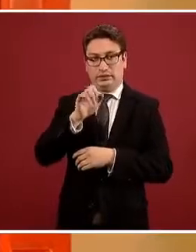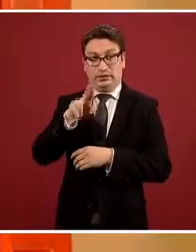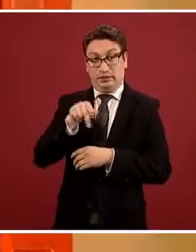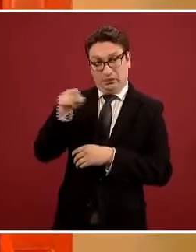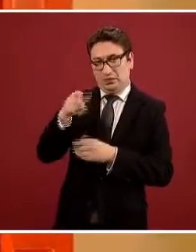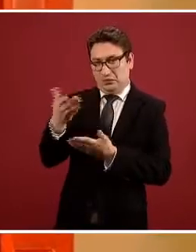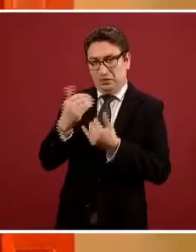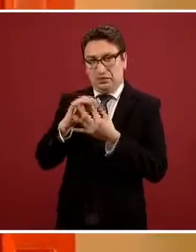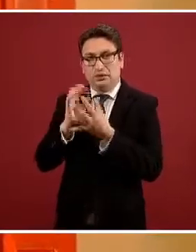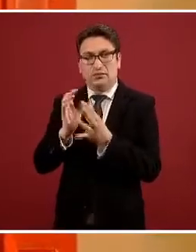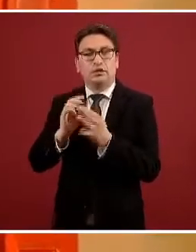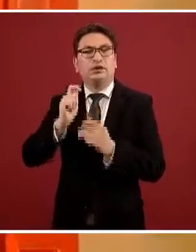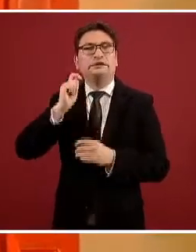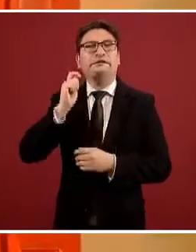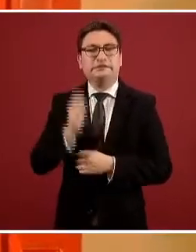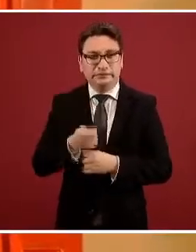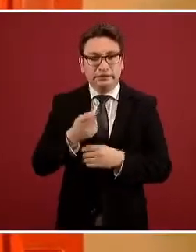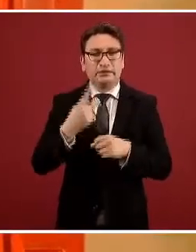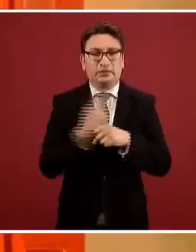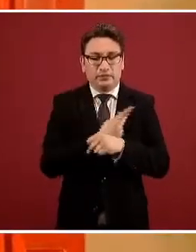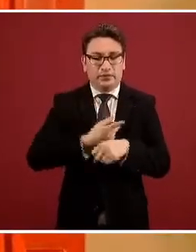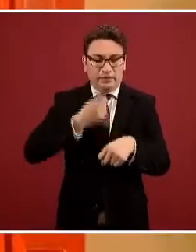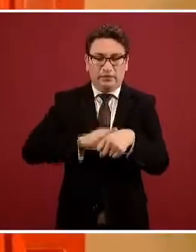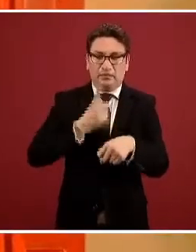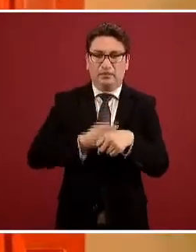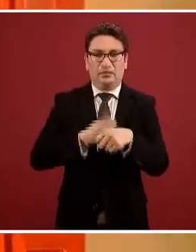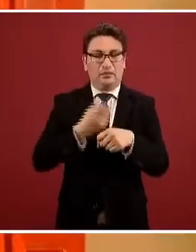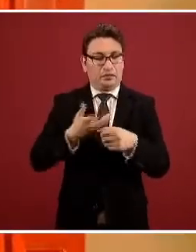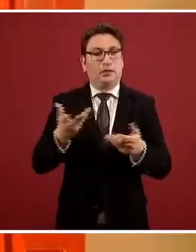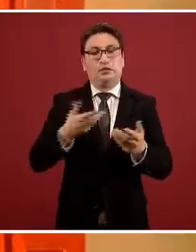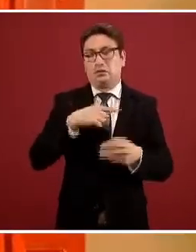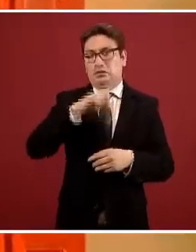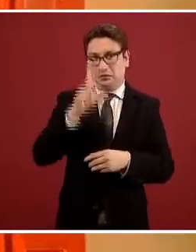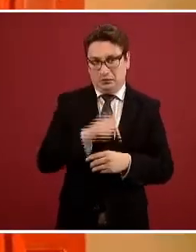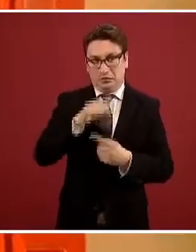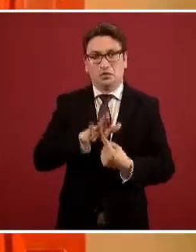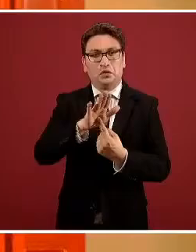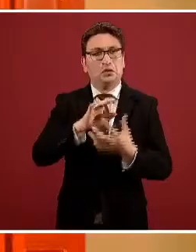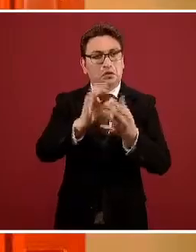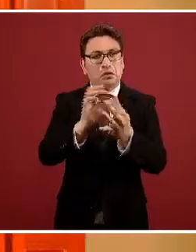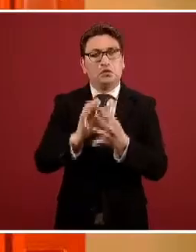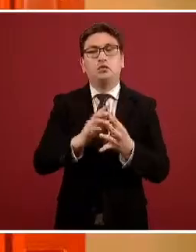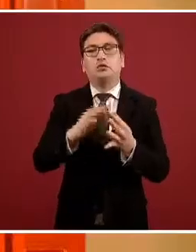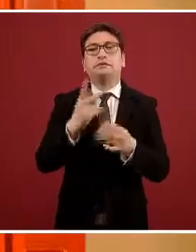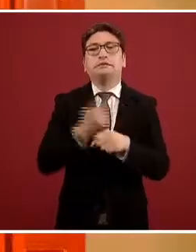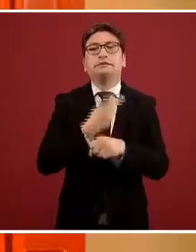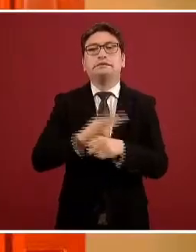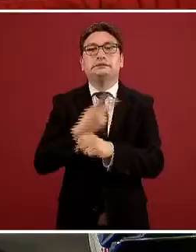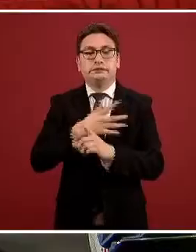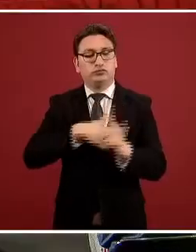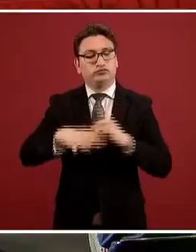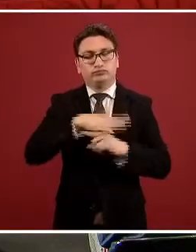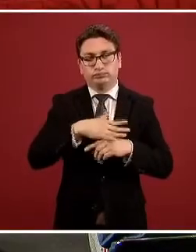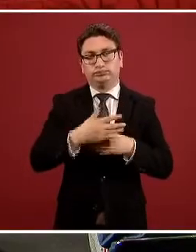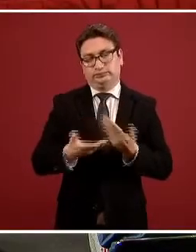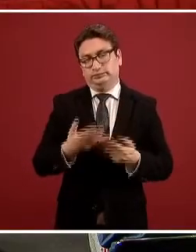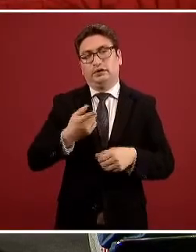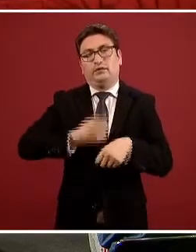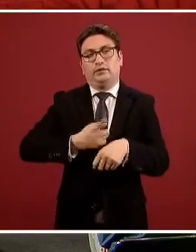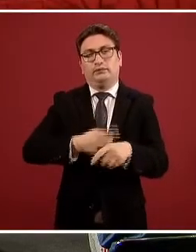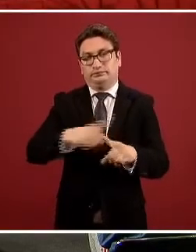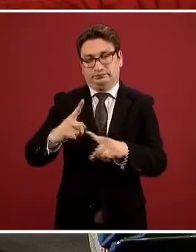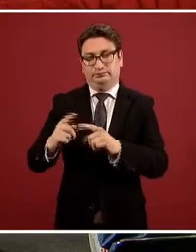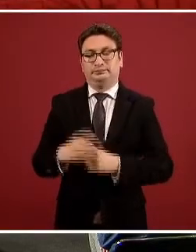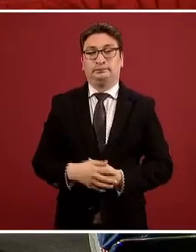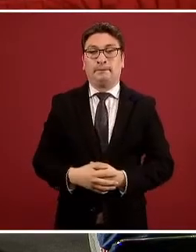este espectro amplio de la enfermedad y veamos qué otras manifestaciones puede causar. La siguiente, por favor.